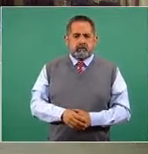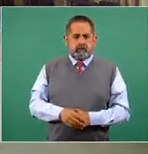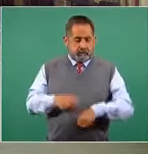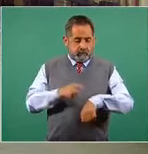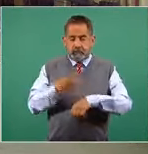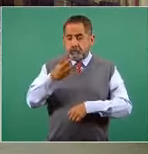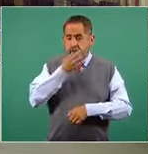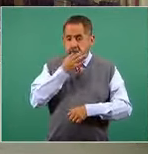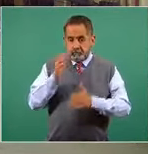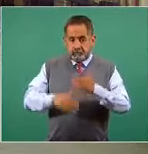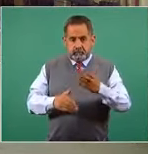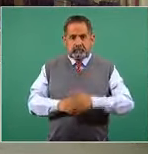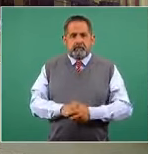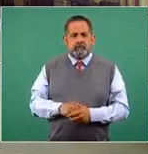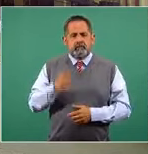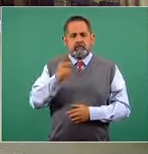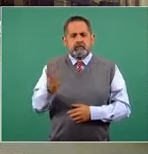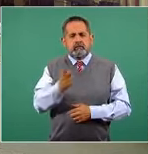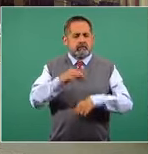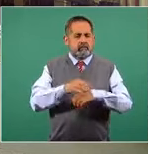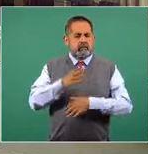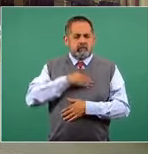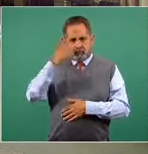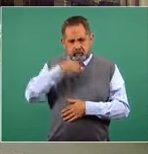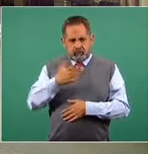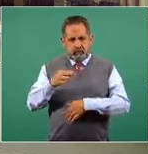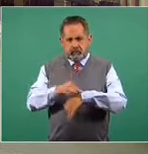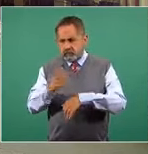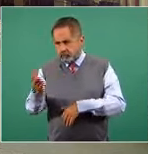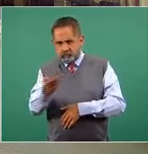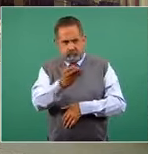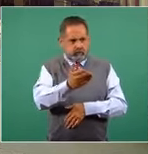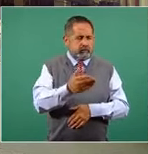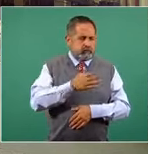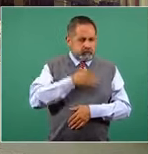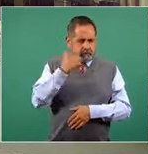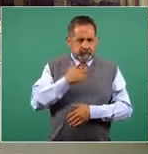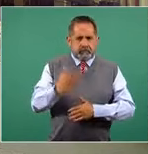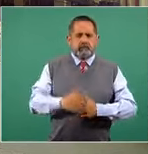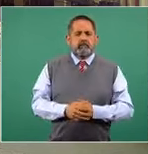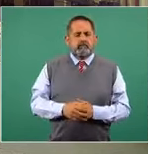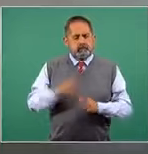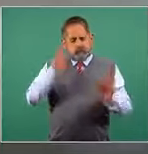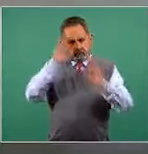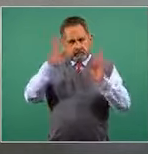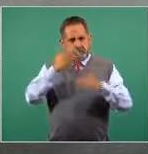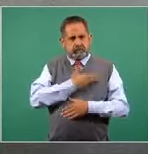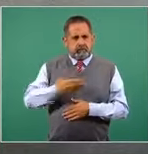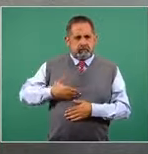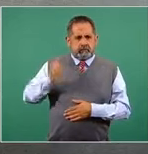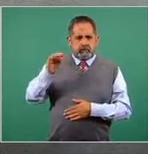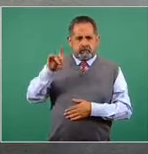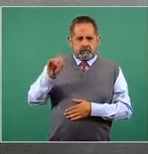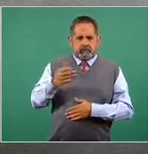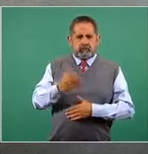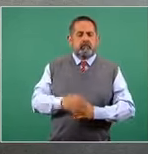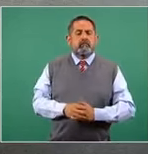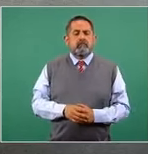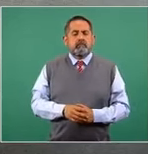3 minutos. 3 minutos. Una pregunta, doctor. Muy buenas noches, doctor Hugo López-Gatell, doctor José Luis Salomía. Saludamos al presidente Andrés Manuel López Obrador